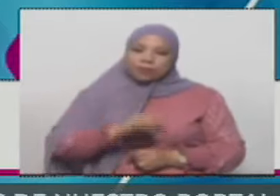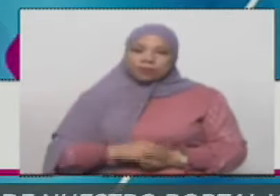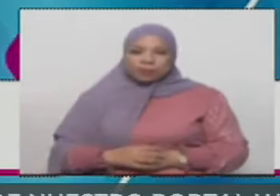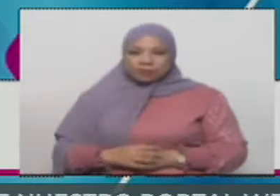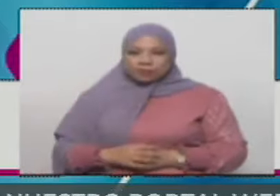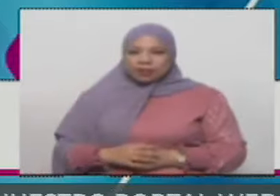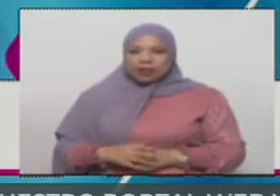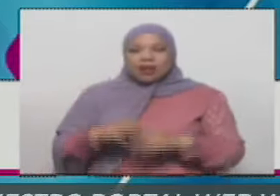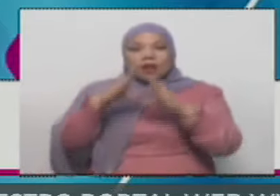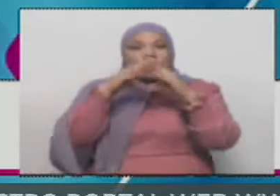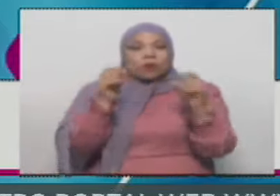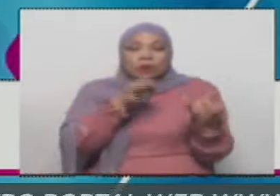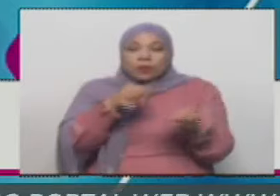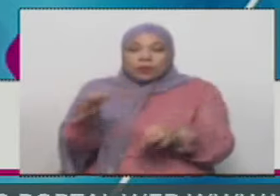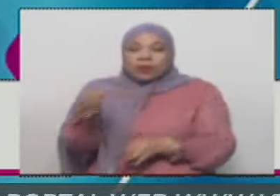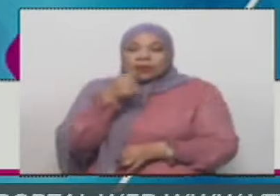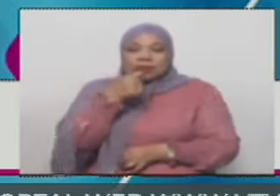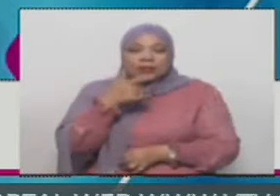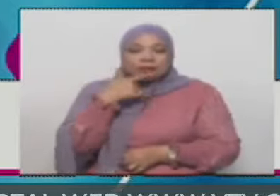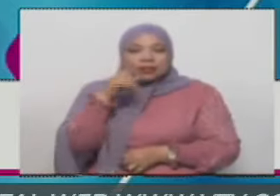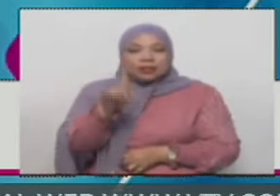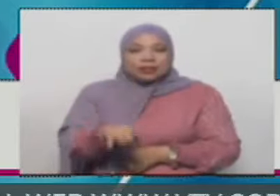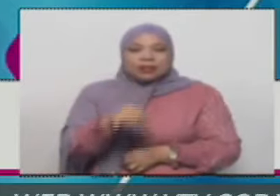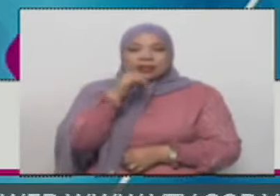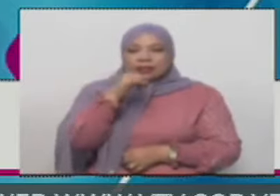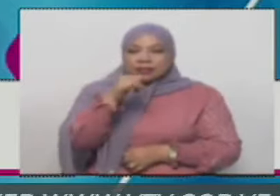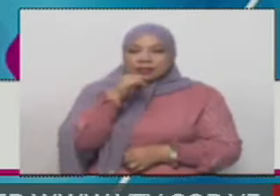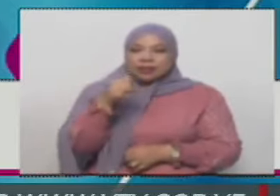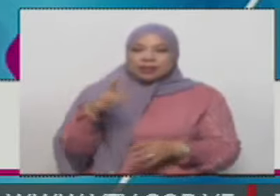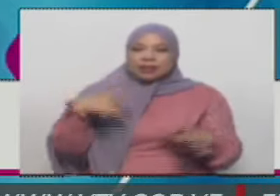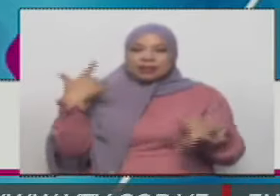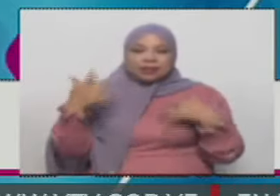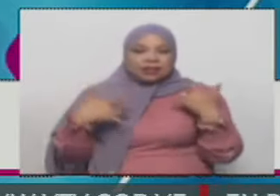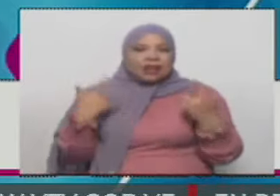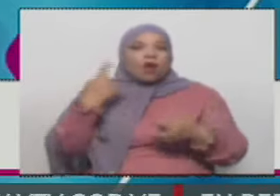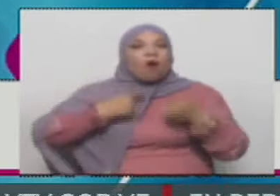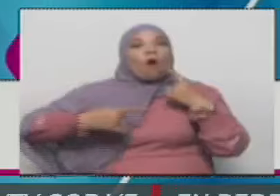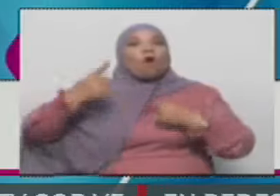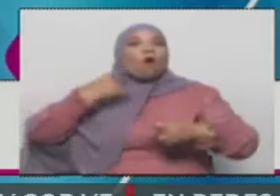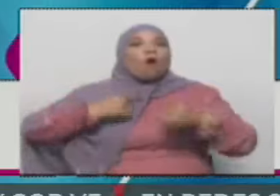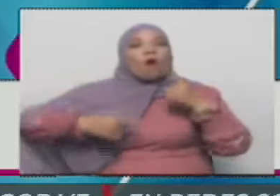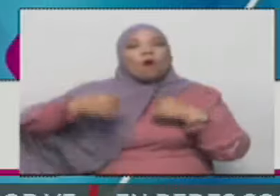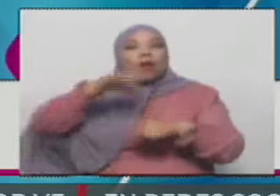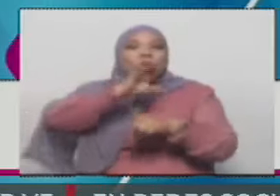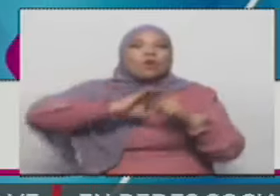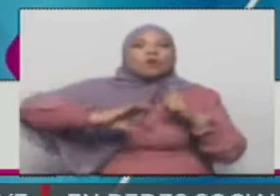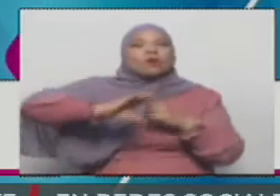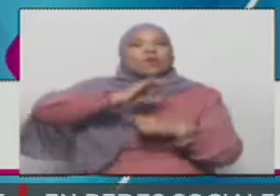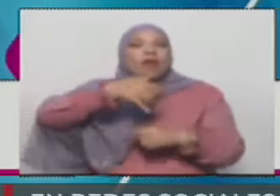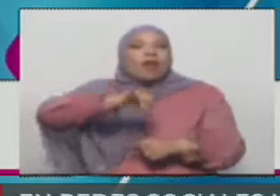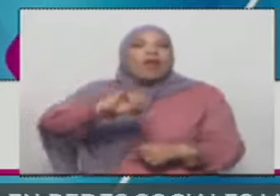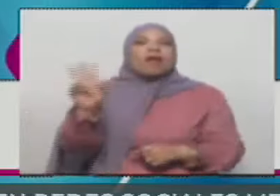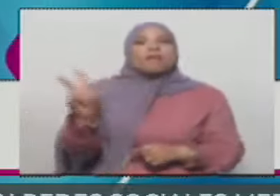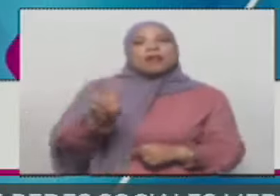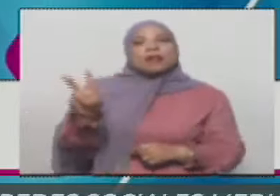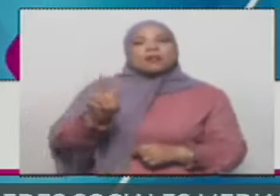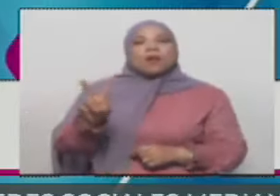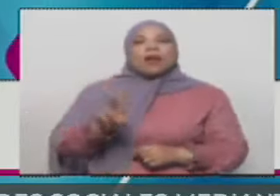alto, señor presidente. Además, con un matiz que es gigantesco, y es que en